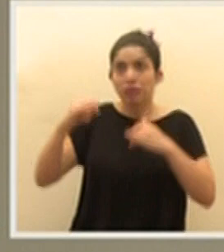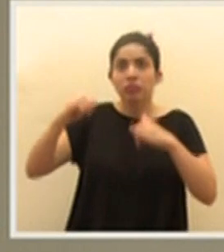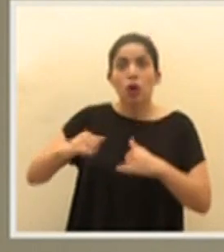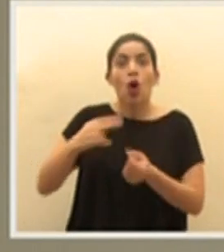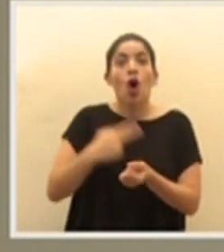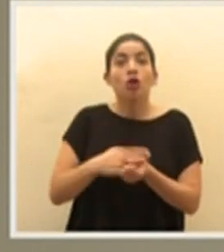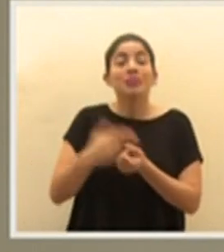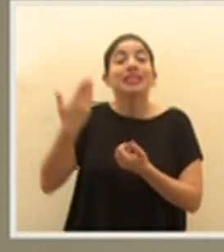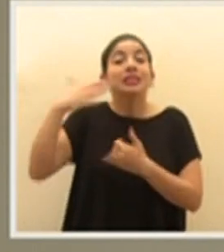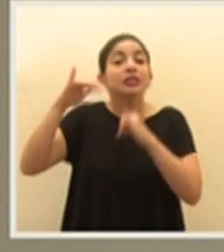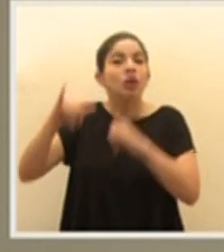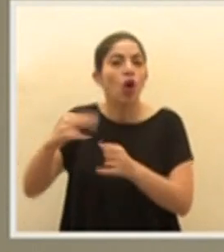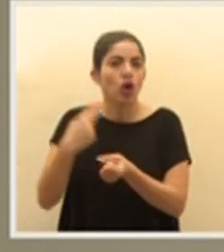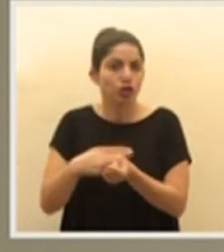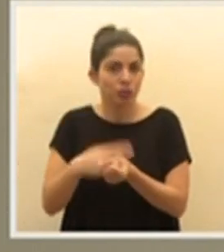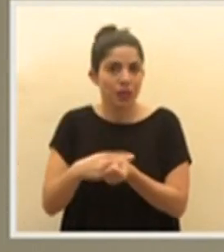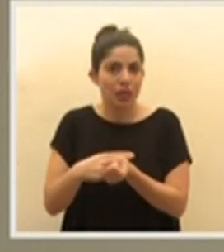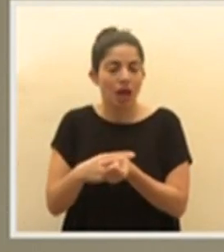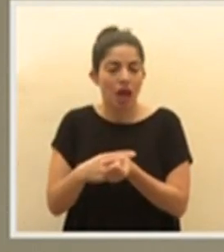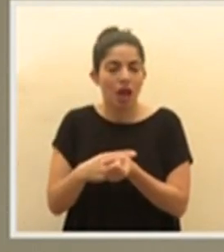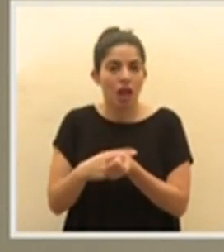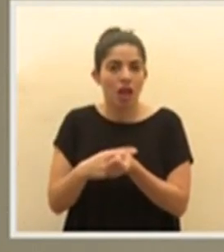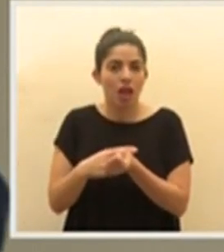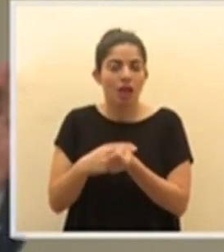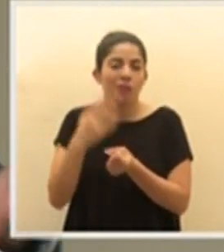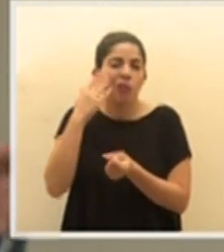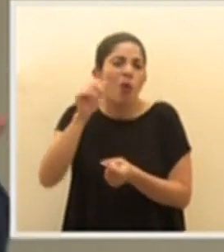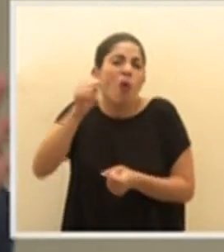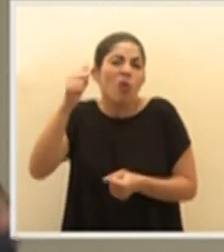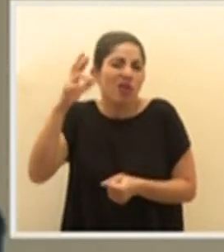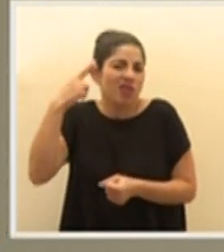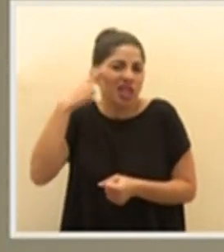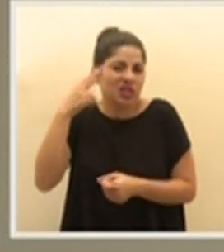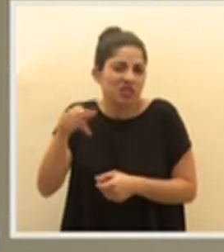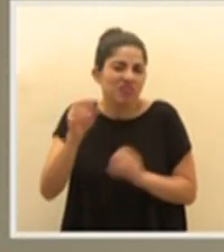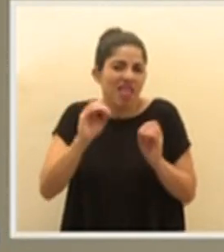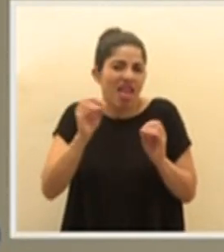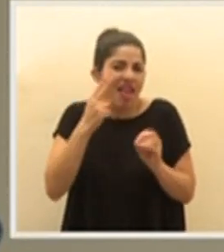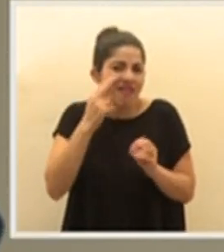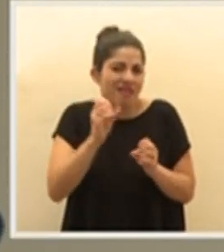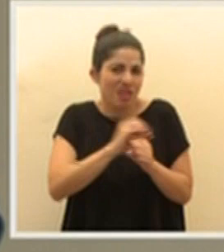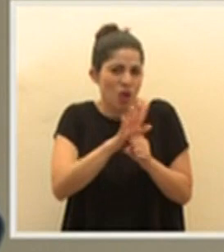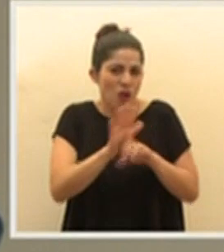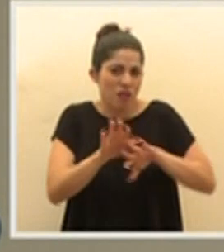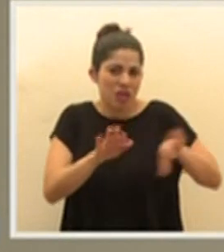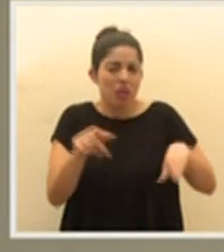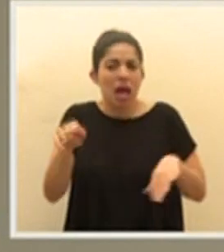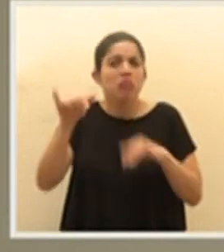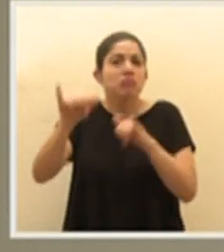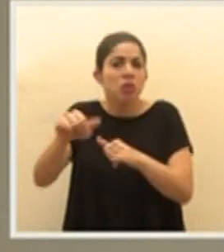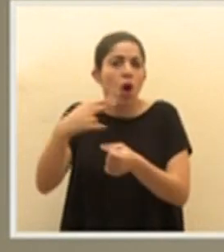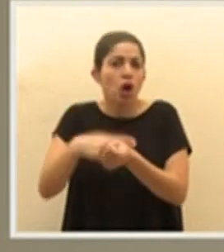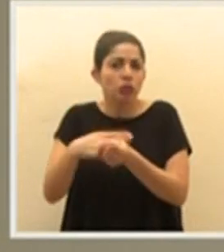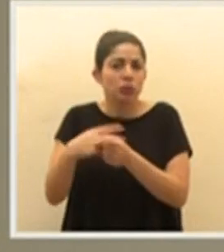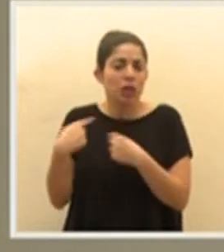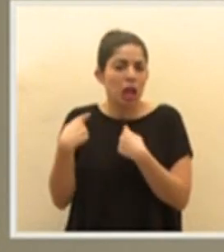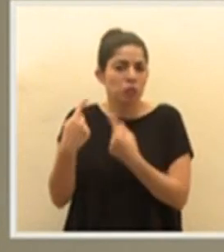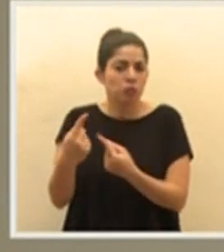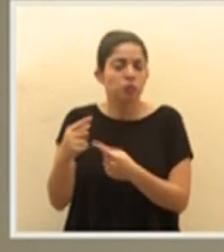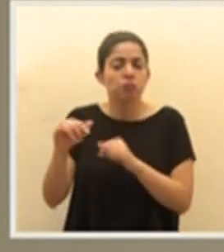estaba hospitalizada por por otra razón que no tenía nada que ver con COVID-19. pero